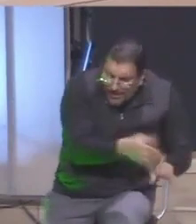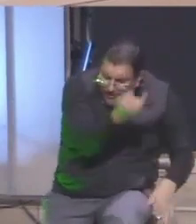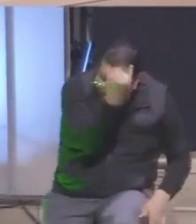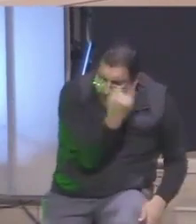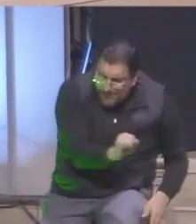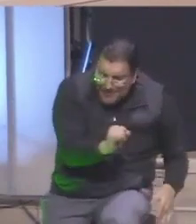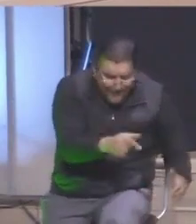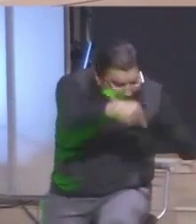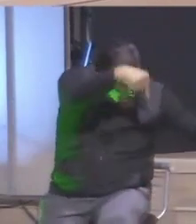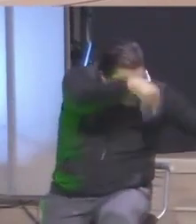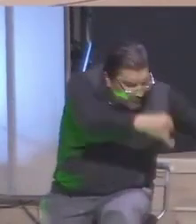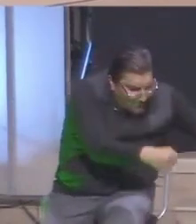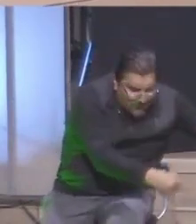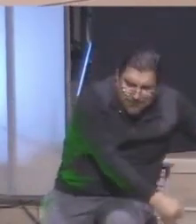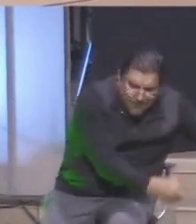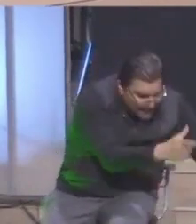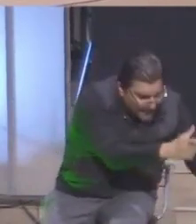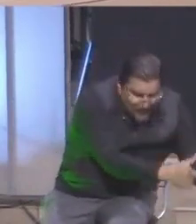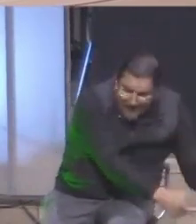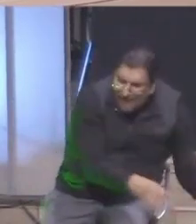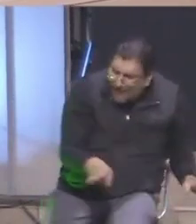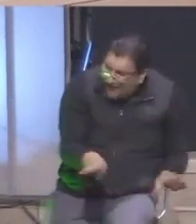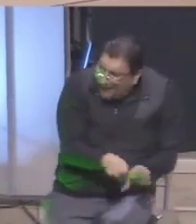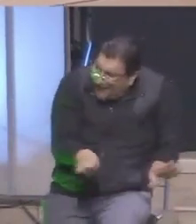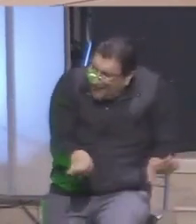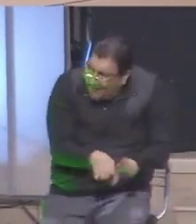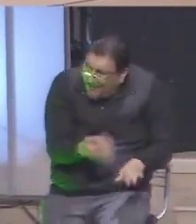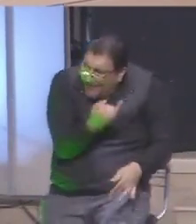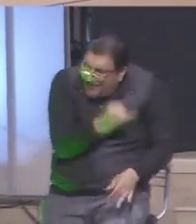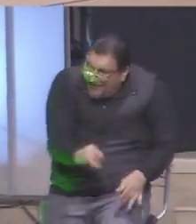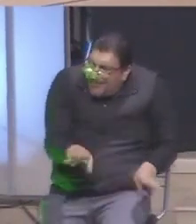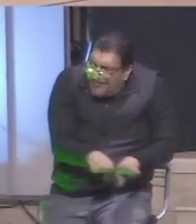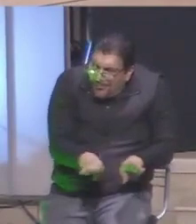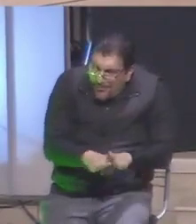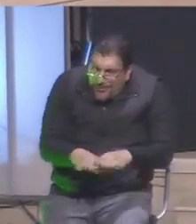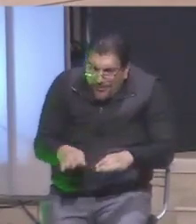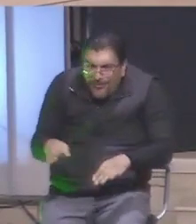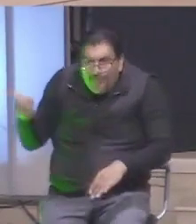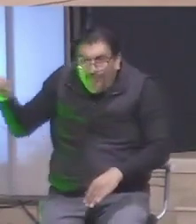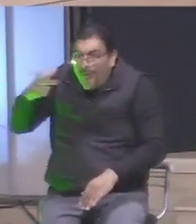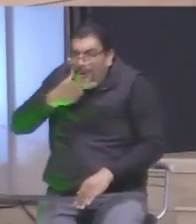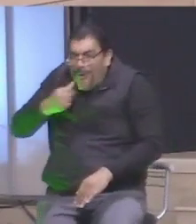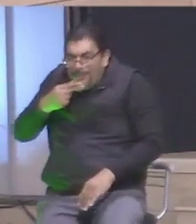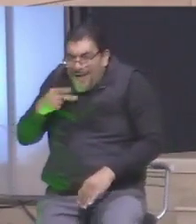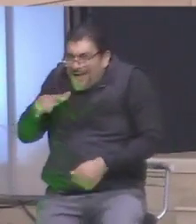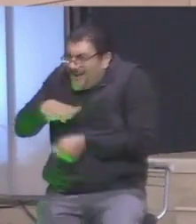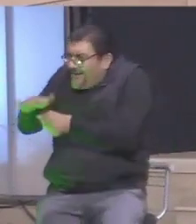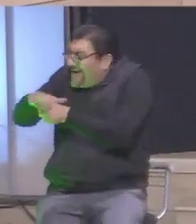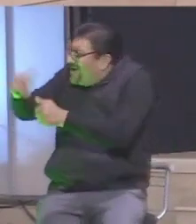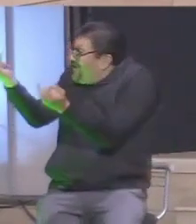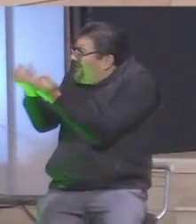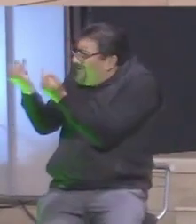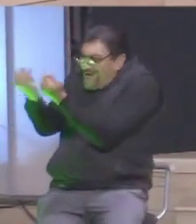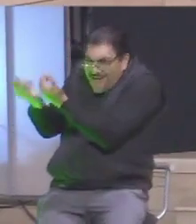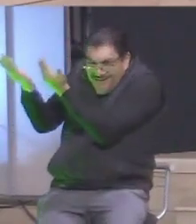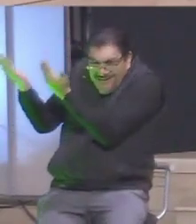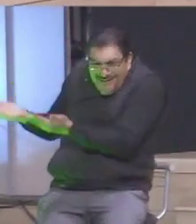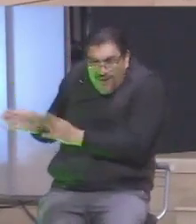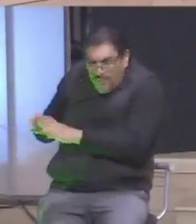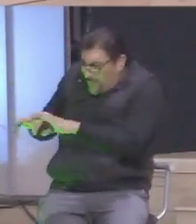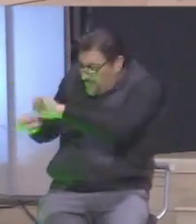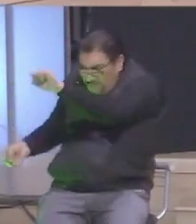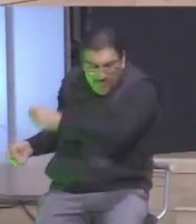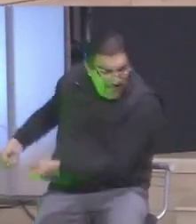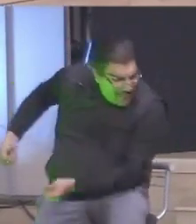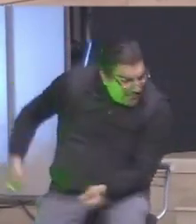estaba en el agua Pero cómo es posible que un ciervo con cualquier tipo un ser humano pueda hacer